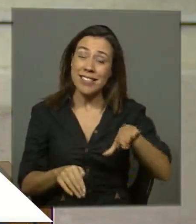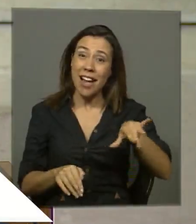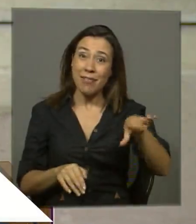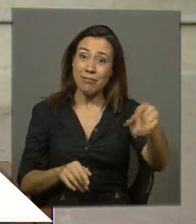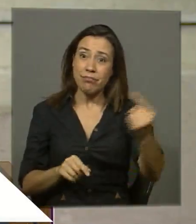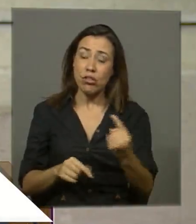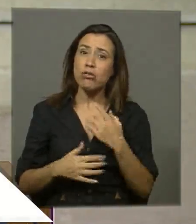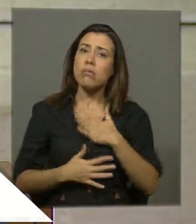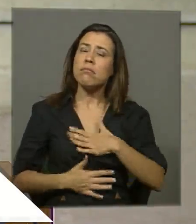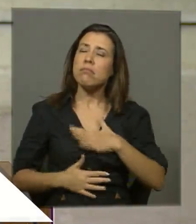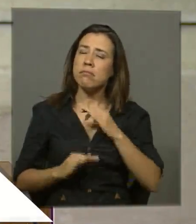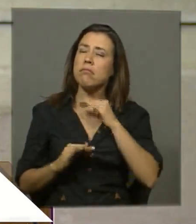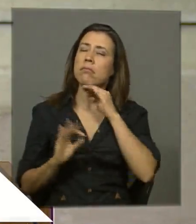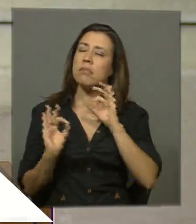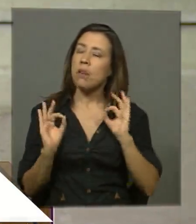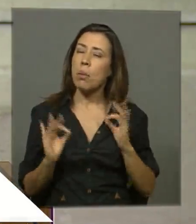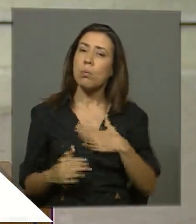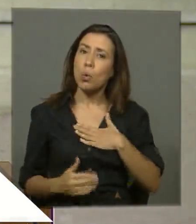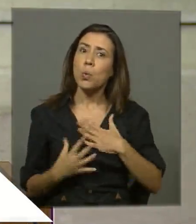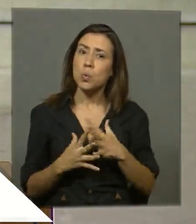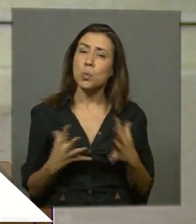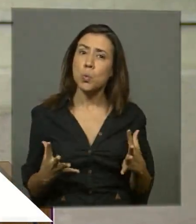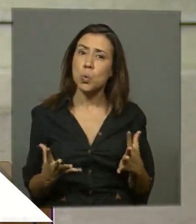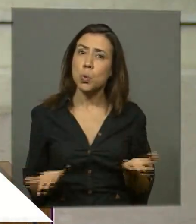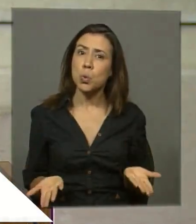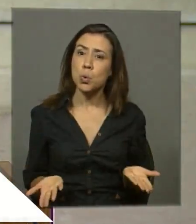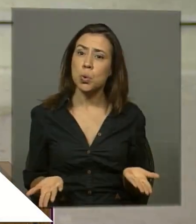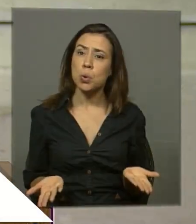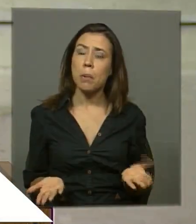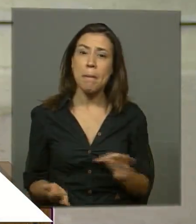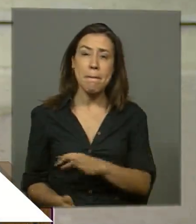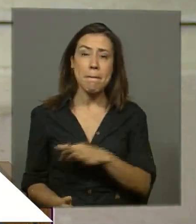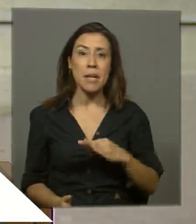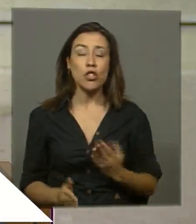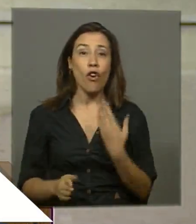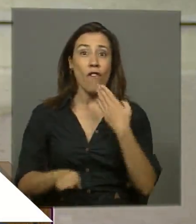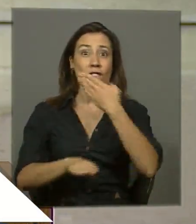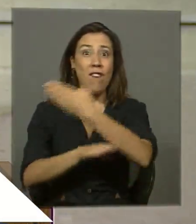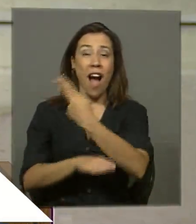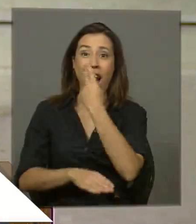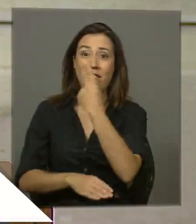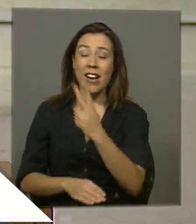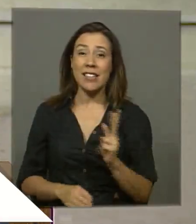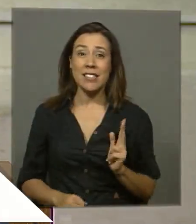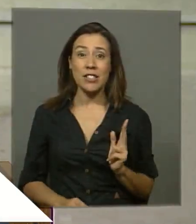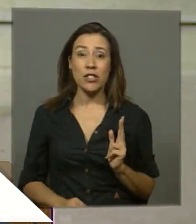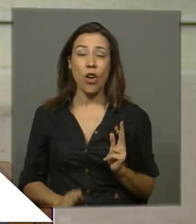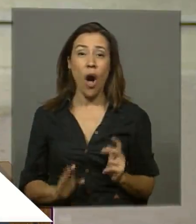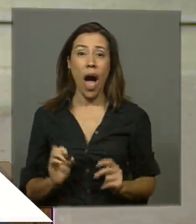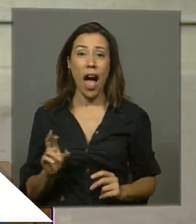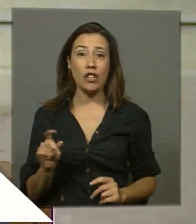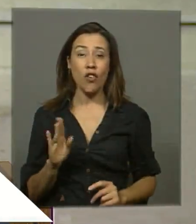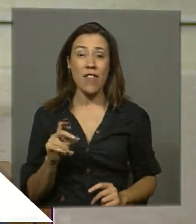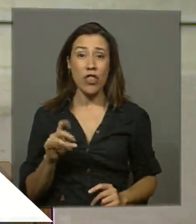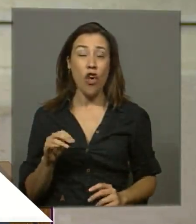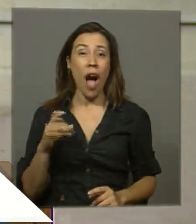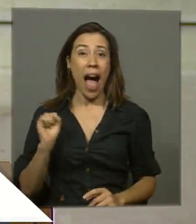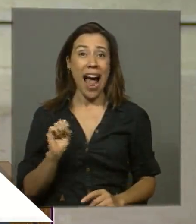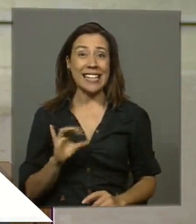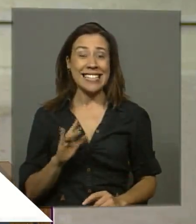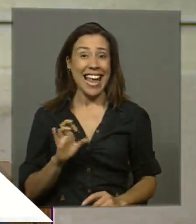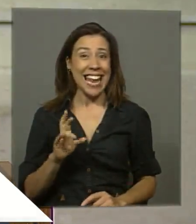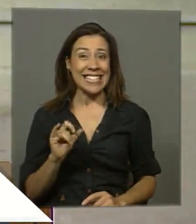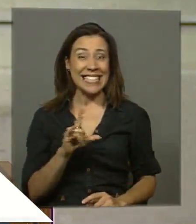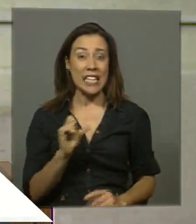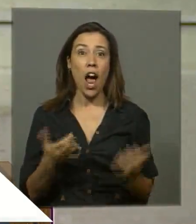yo quedé bastante satisfecho creo que el hecho de que el ministro vaya a visitar a arzoo bascur a silla me parece ya un